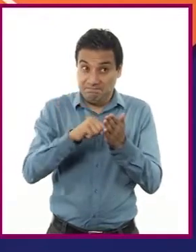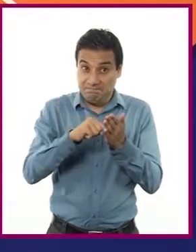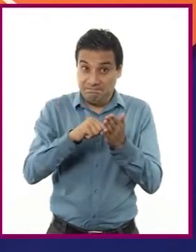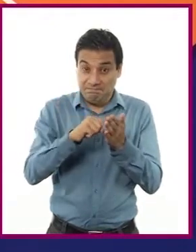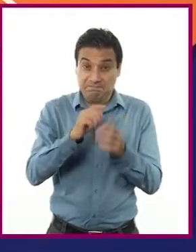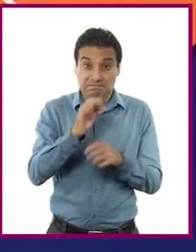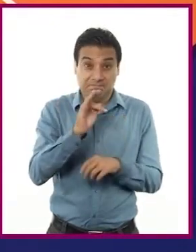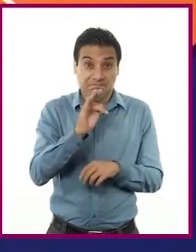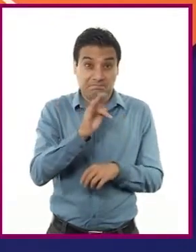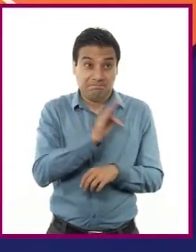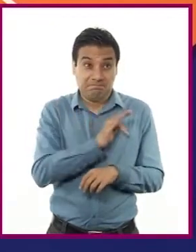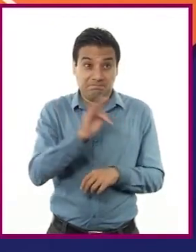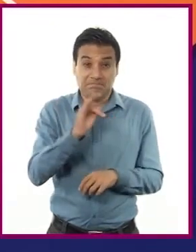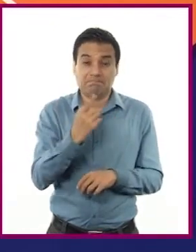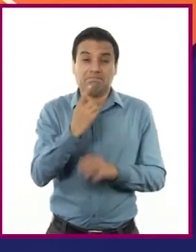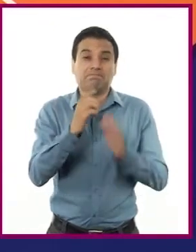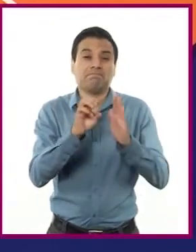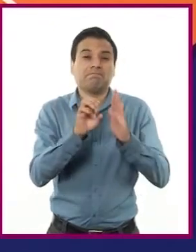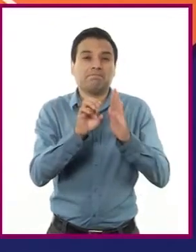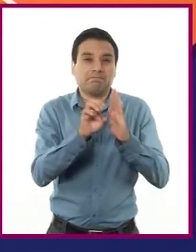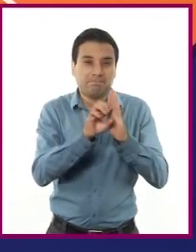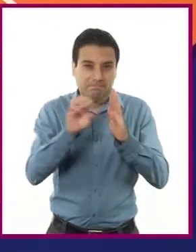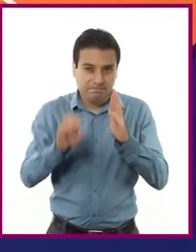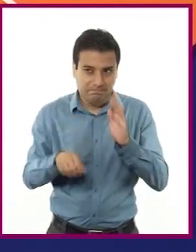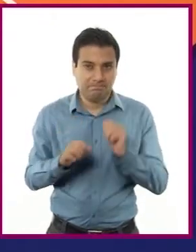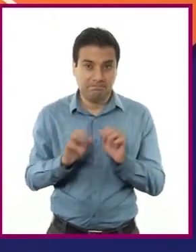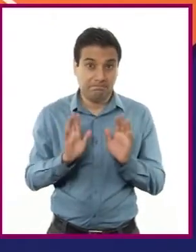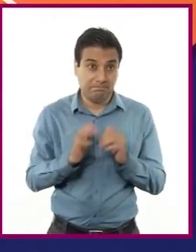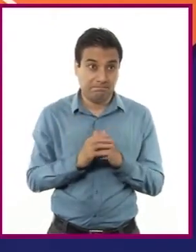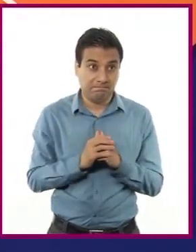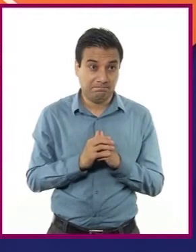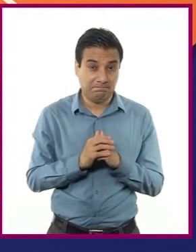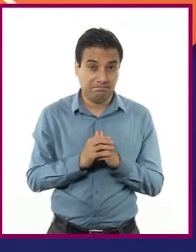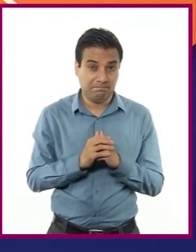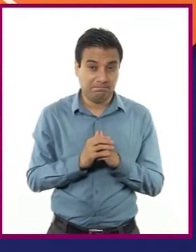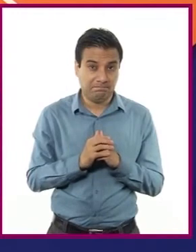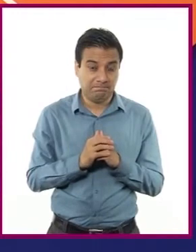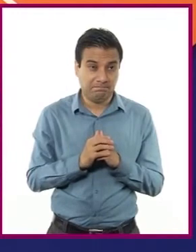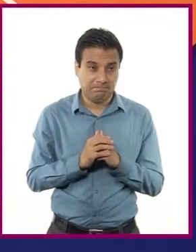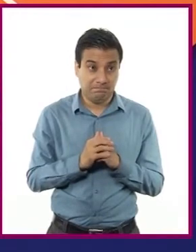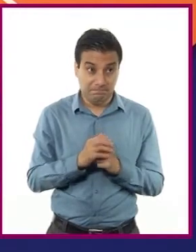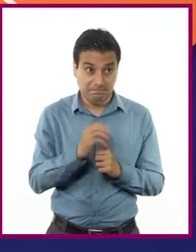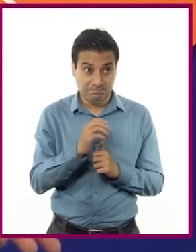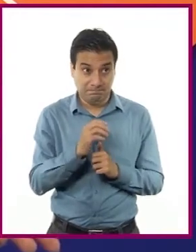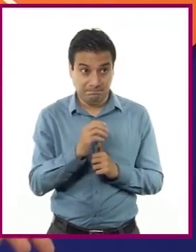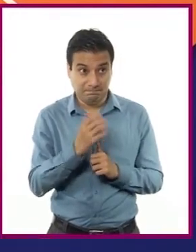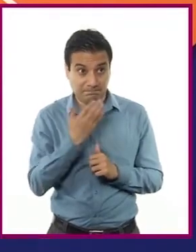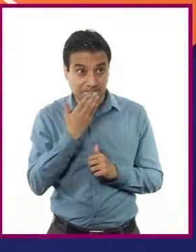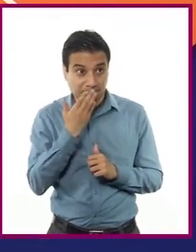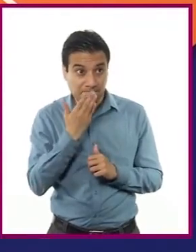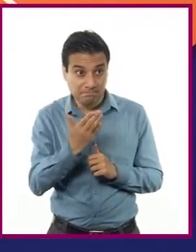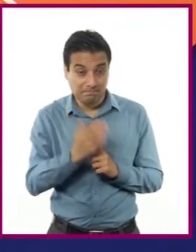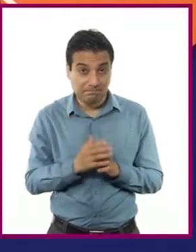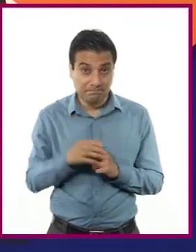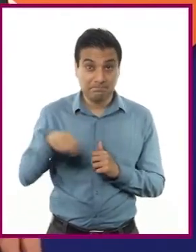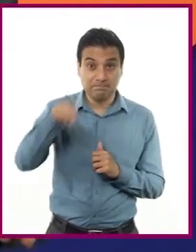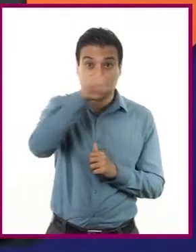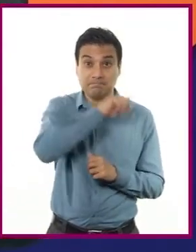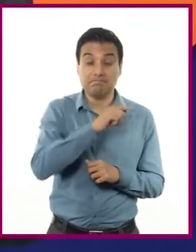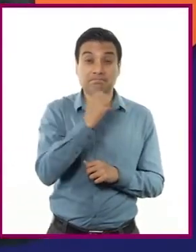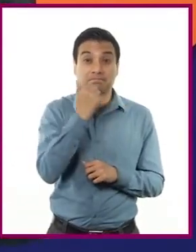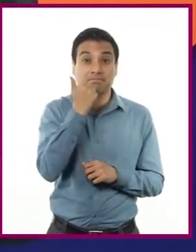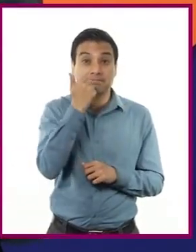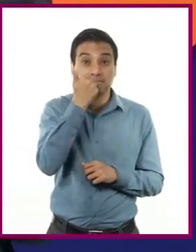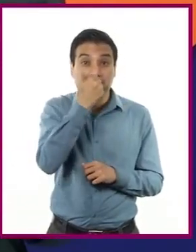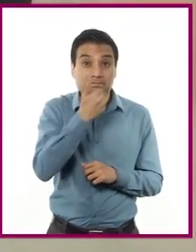si pudiéramos dar un ejemplo de una palabra concreta para trabajar en la matriz y que a las alumnas y